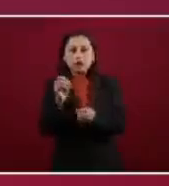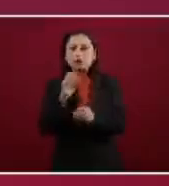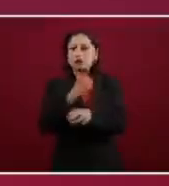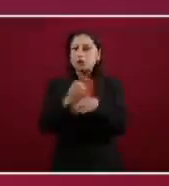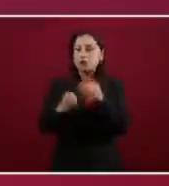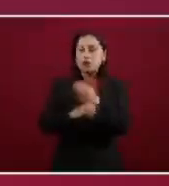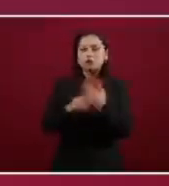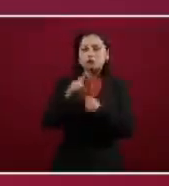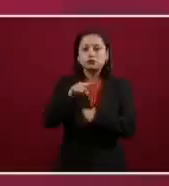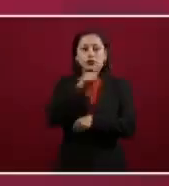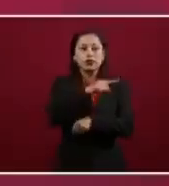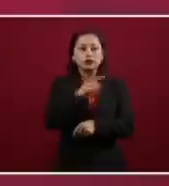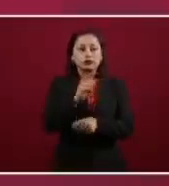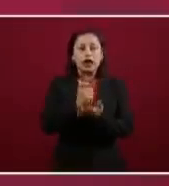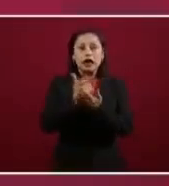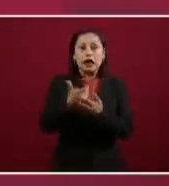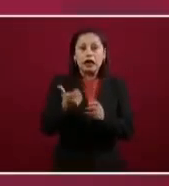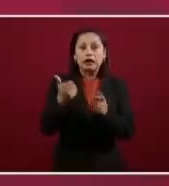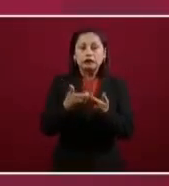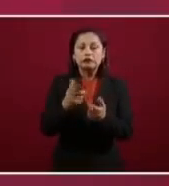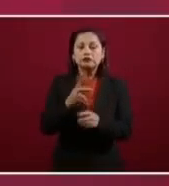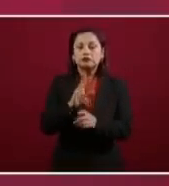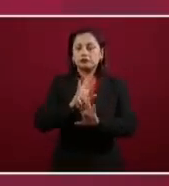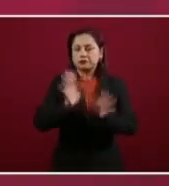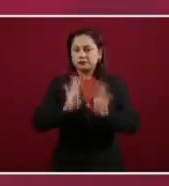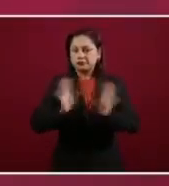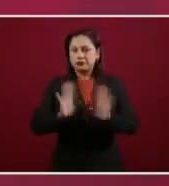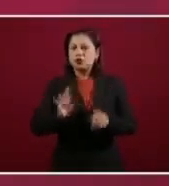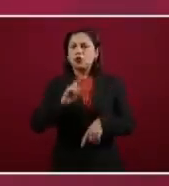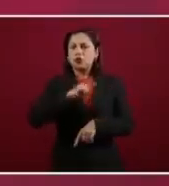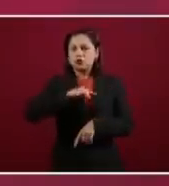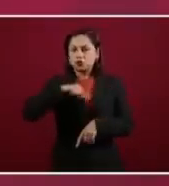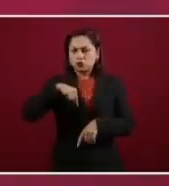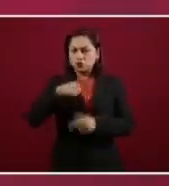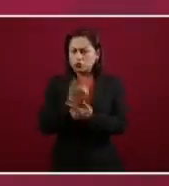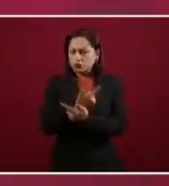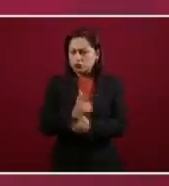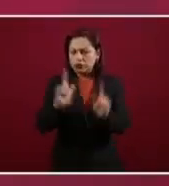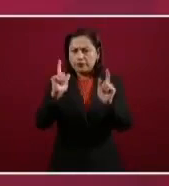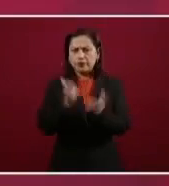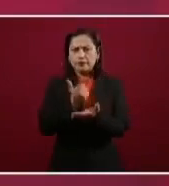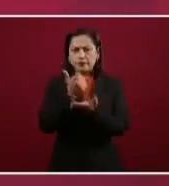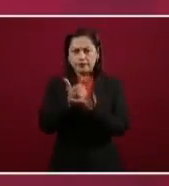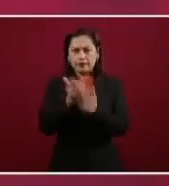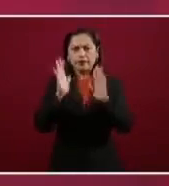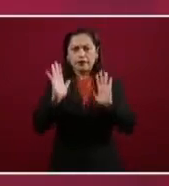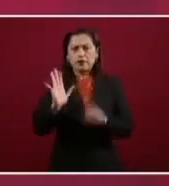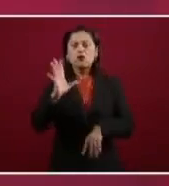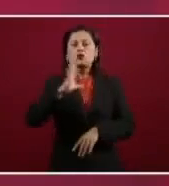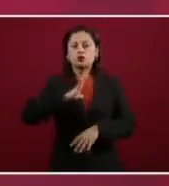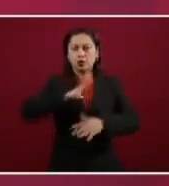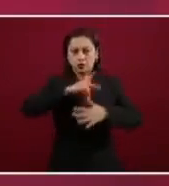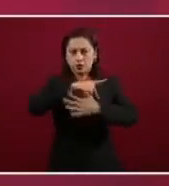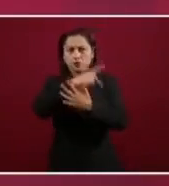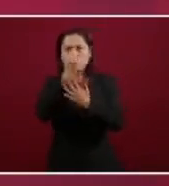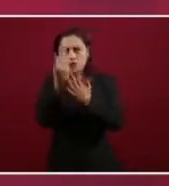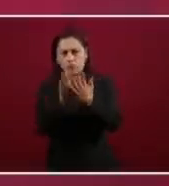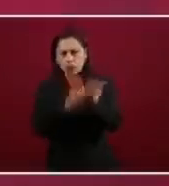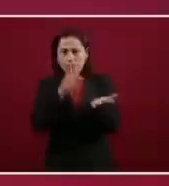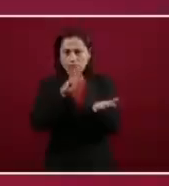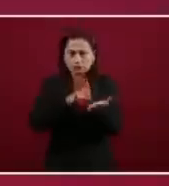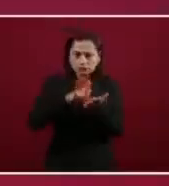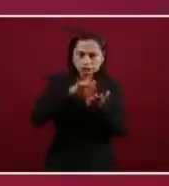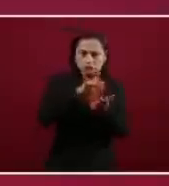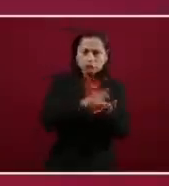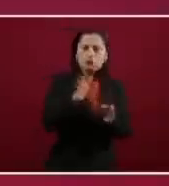entonces si tienen pero si están los programas hay programas de acompañamiento hay programas de la secretaria de trabajo